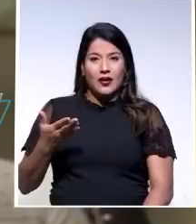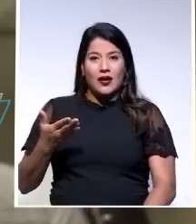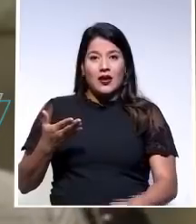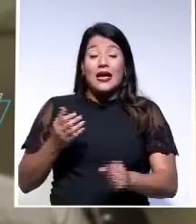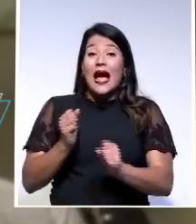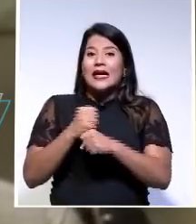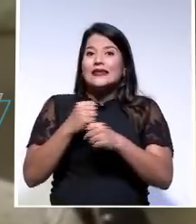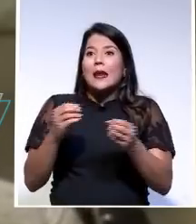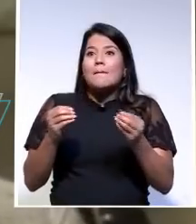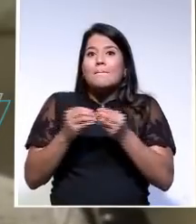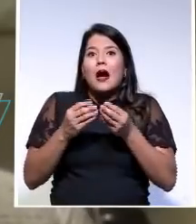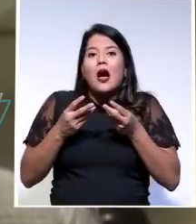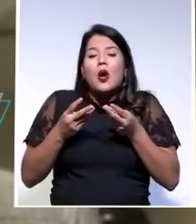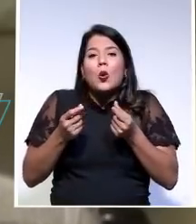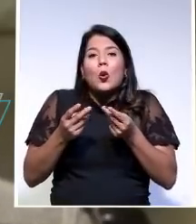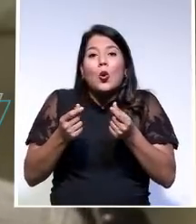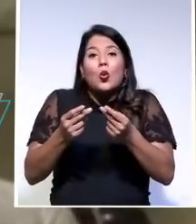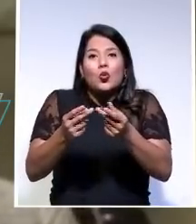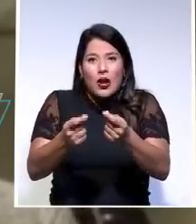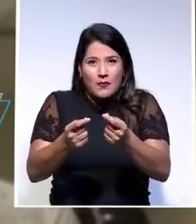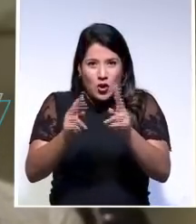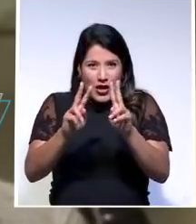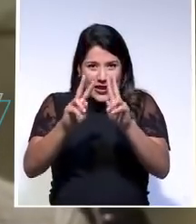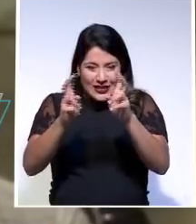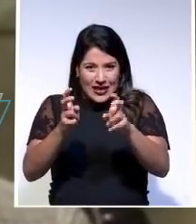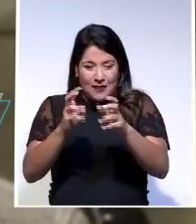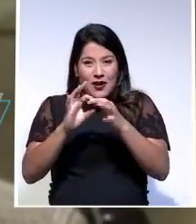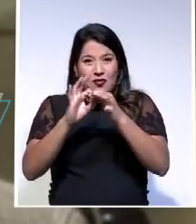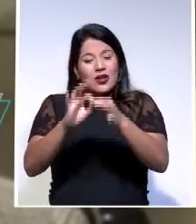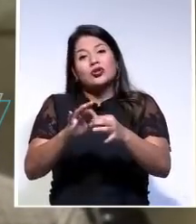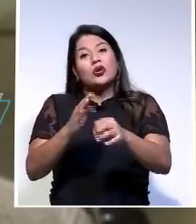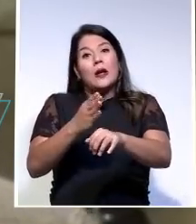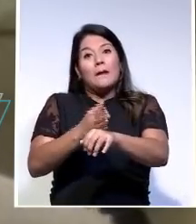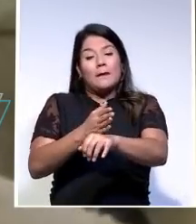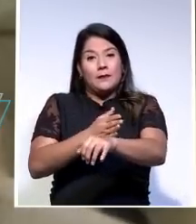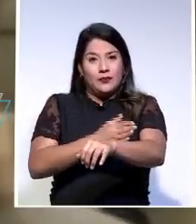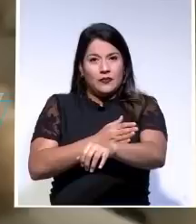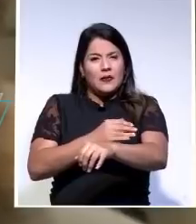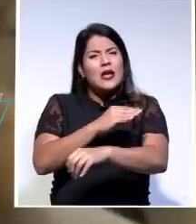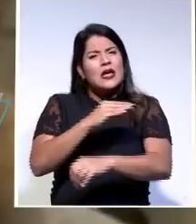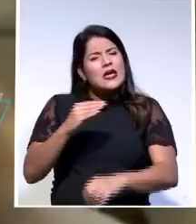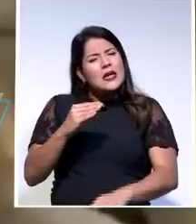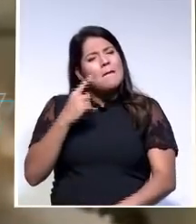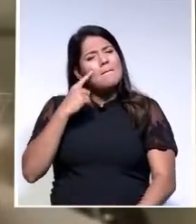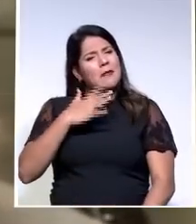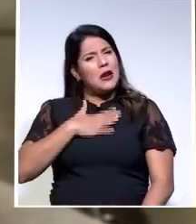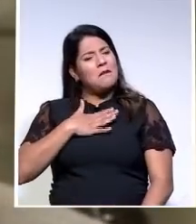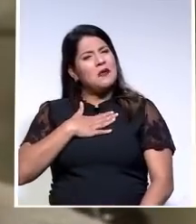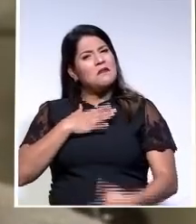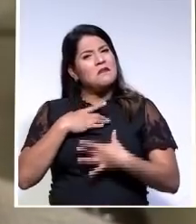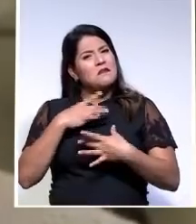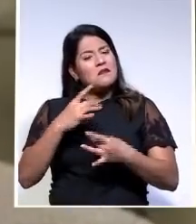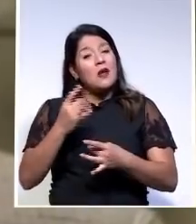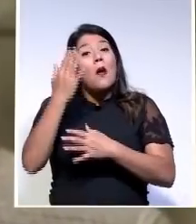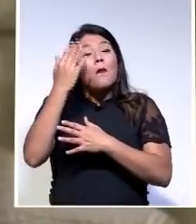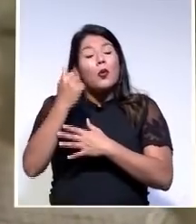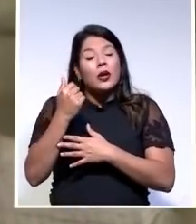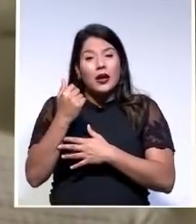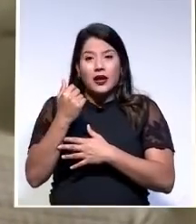apurar el tema de la recuperación del espectro. Y viera que me hace mucha gracia porque es